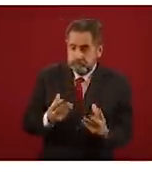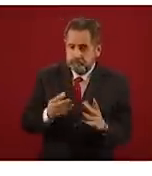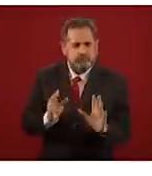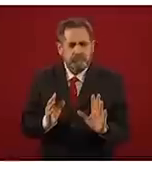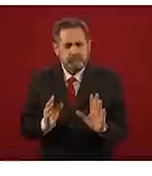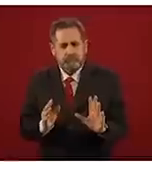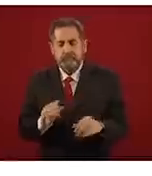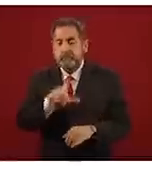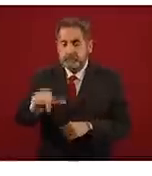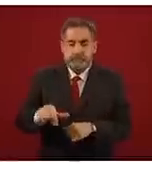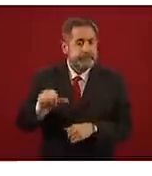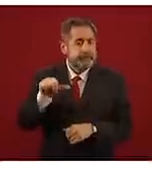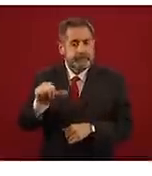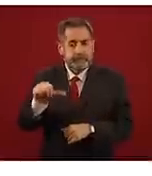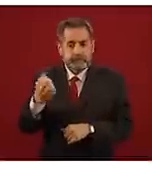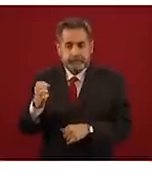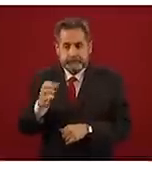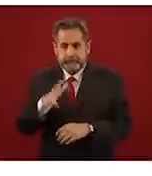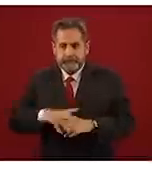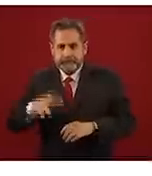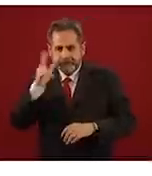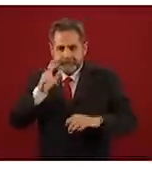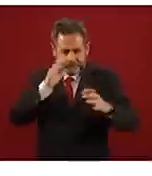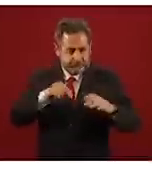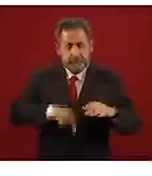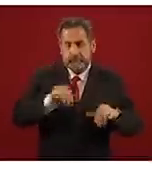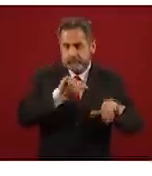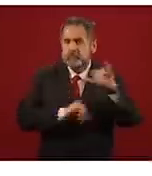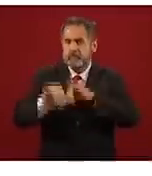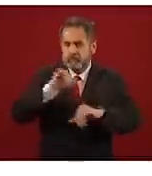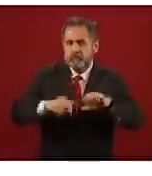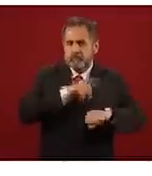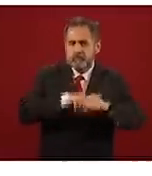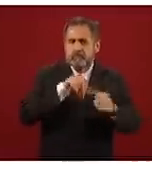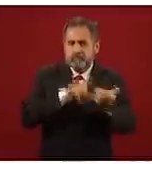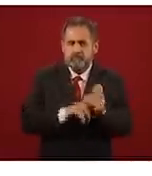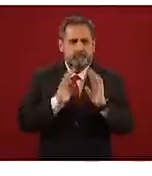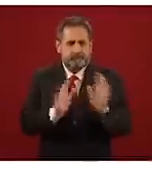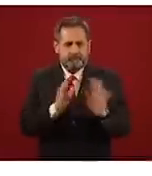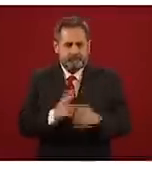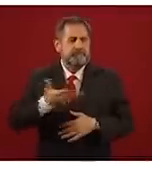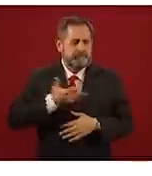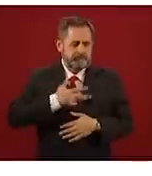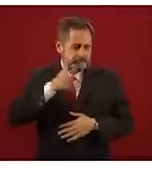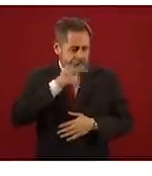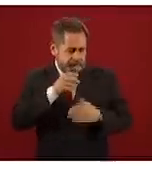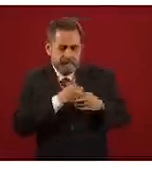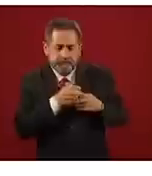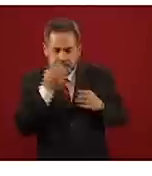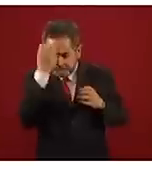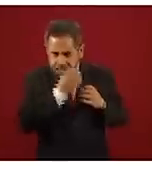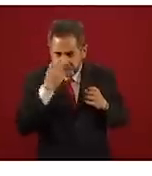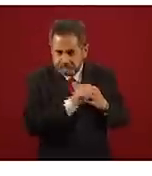16 de enero tenemos ya la prueba en el Laboratorio Nacional, el INDRE, el Laboratorio Nacional de Referencia. El 21 de